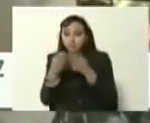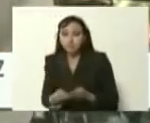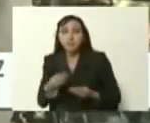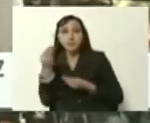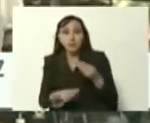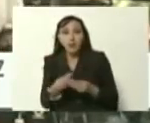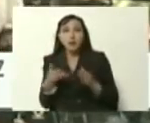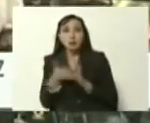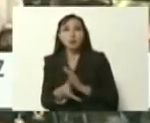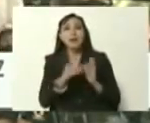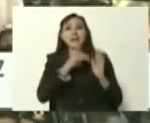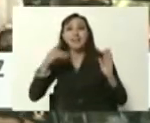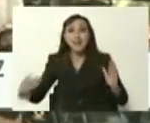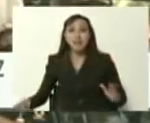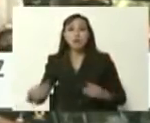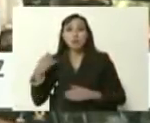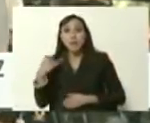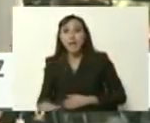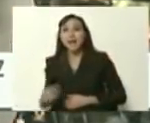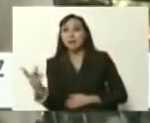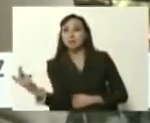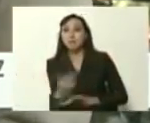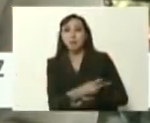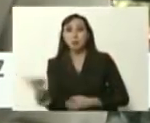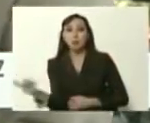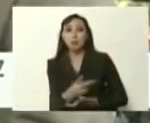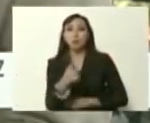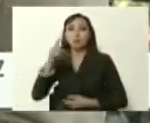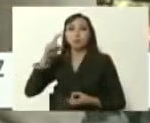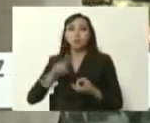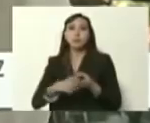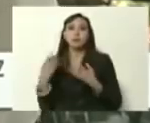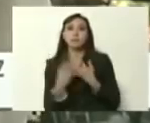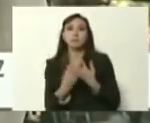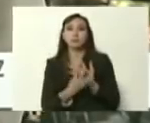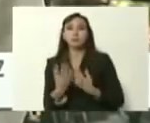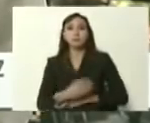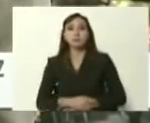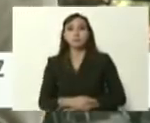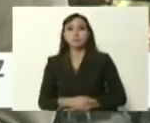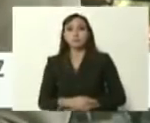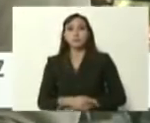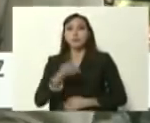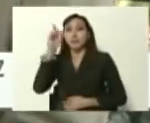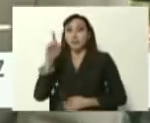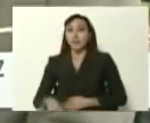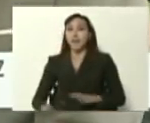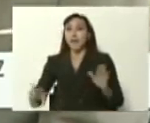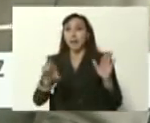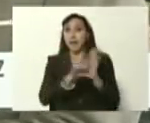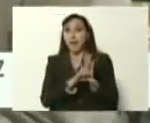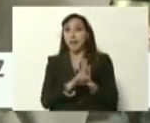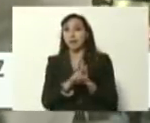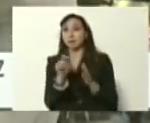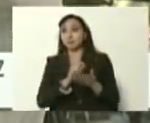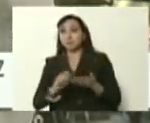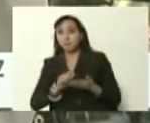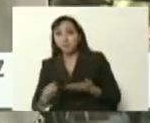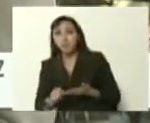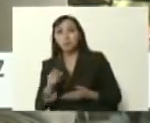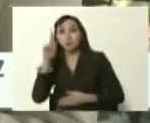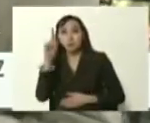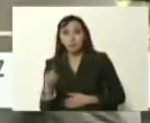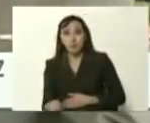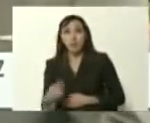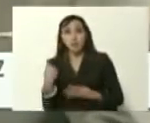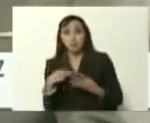absoluta de los derechos y deberes de los cónyuges. Incluso la ley orgánica del registro civil, así como el Código Civil